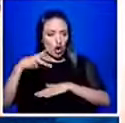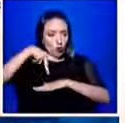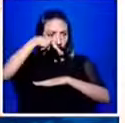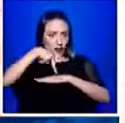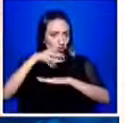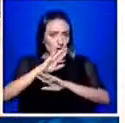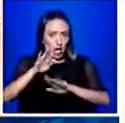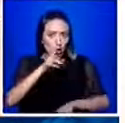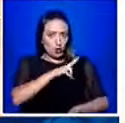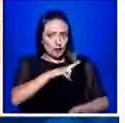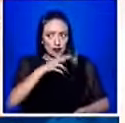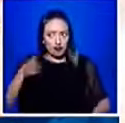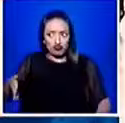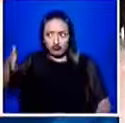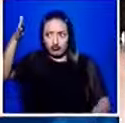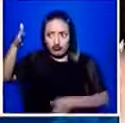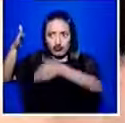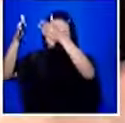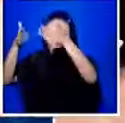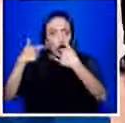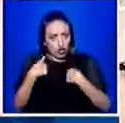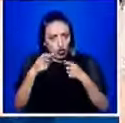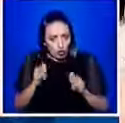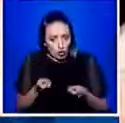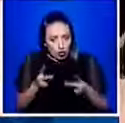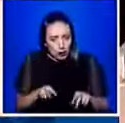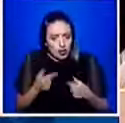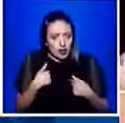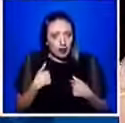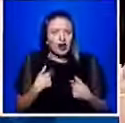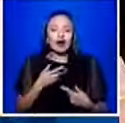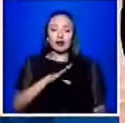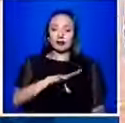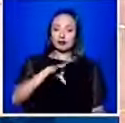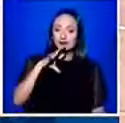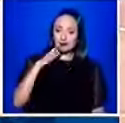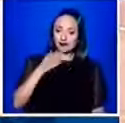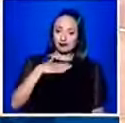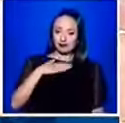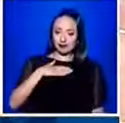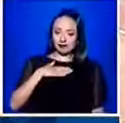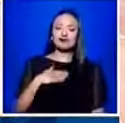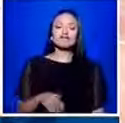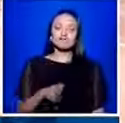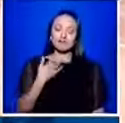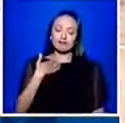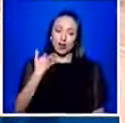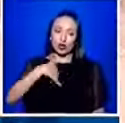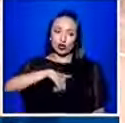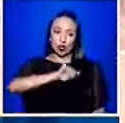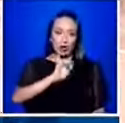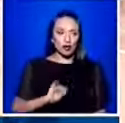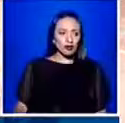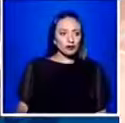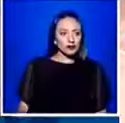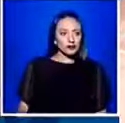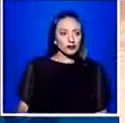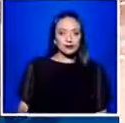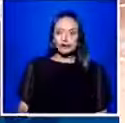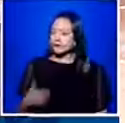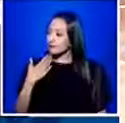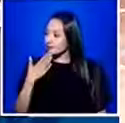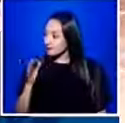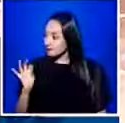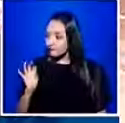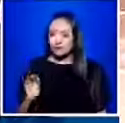profesionales y todo, y ver que yo puedo también, entonces sí, es un orgullo para nosotros. poder seguir adelante.